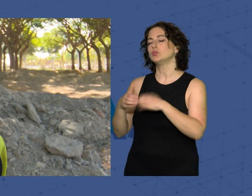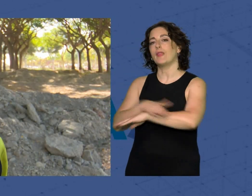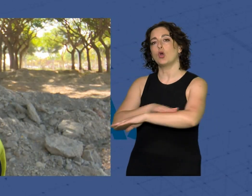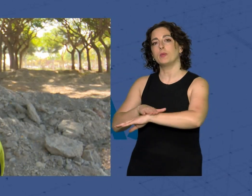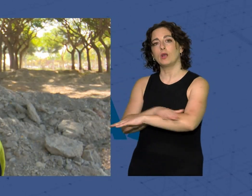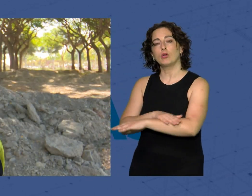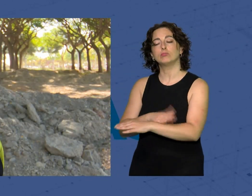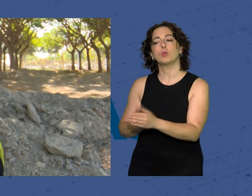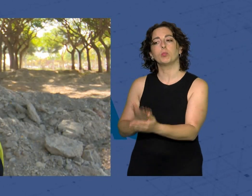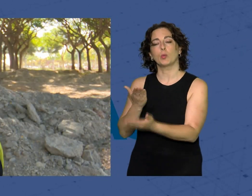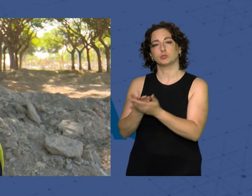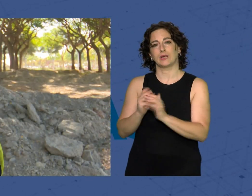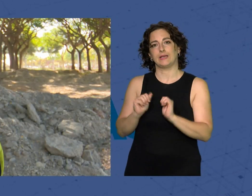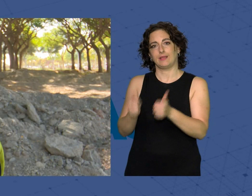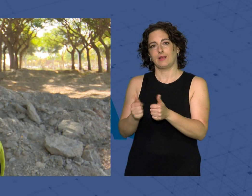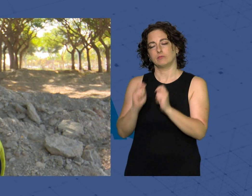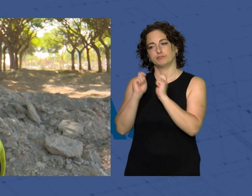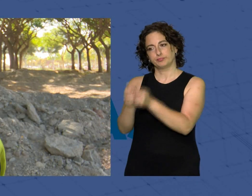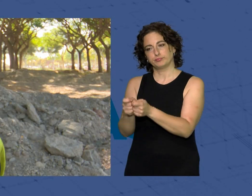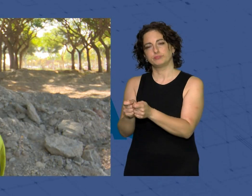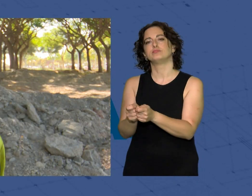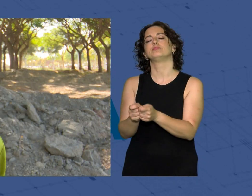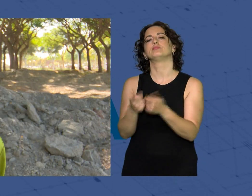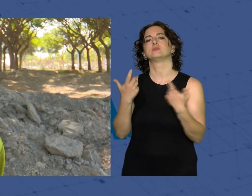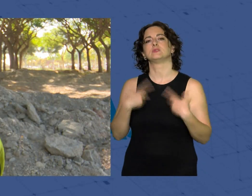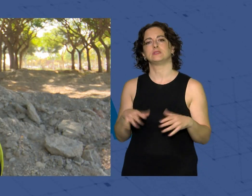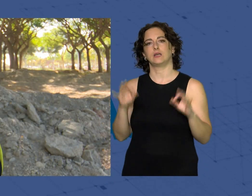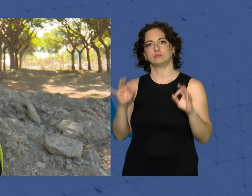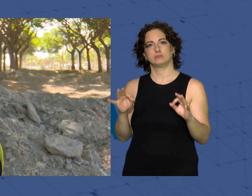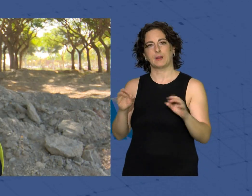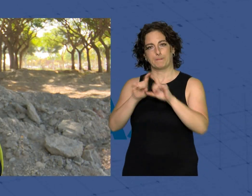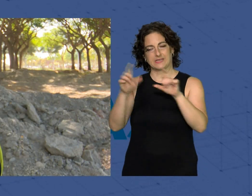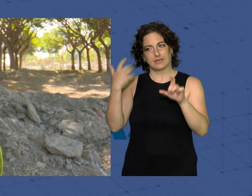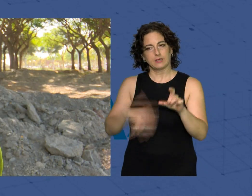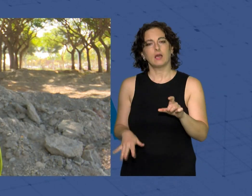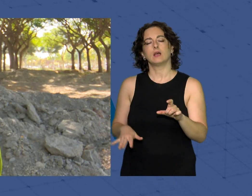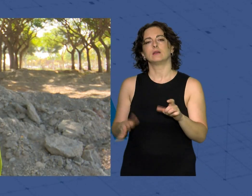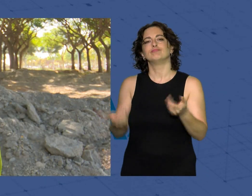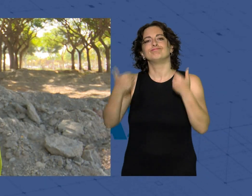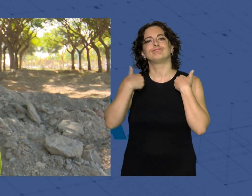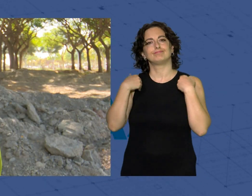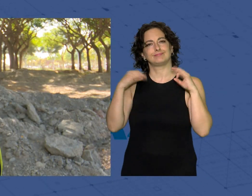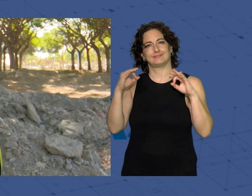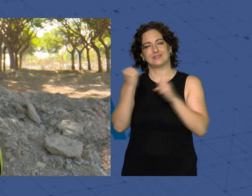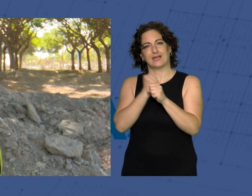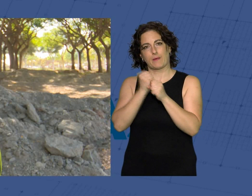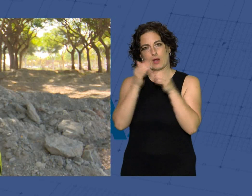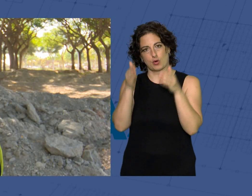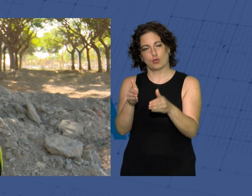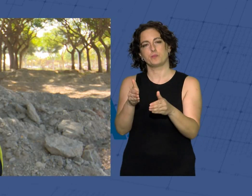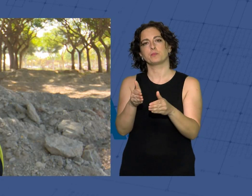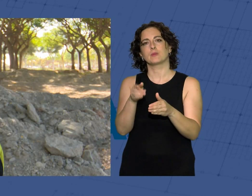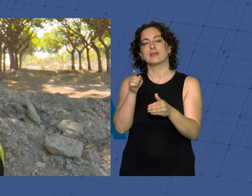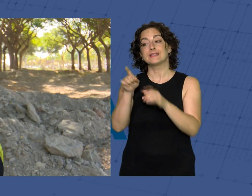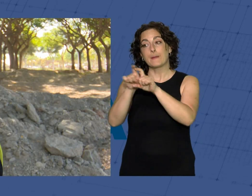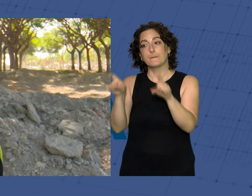propuesta inicial de adjudicación ya tenemos tendríamos empresa que se encargaría de esos trabajos y ahora esa